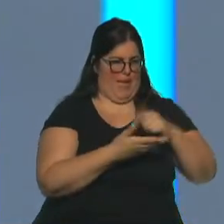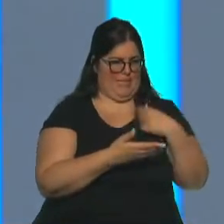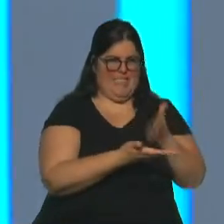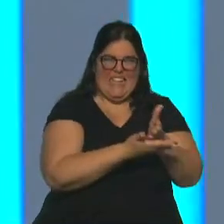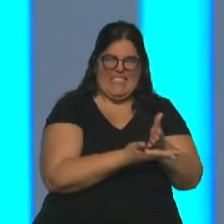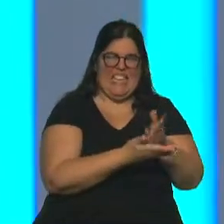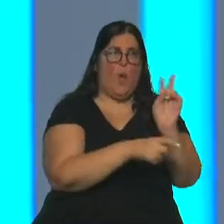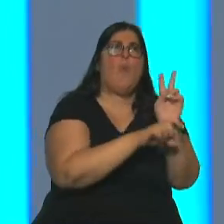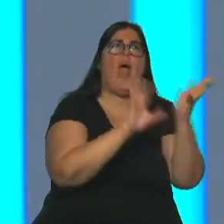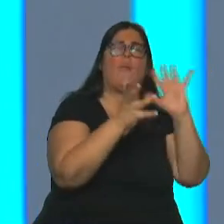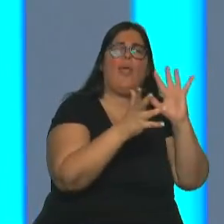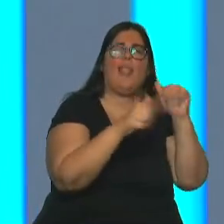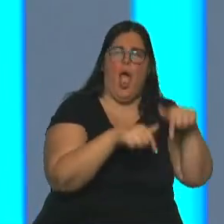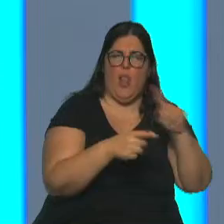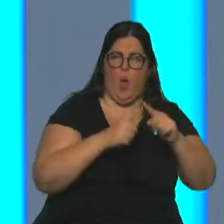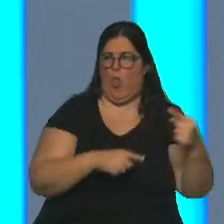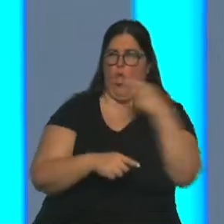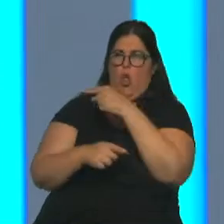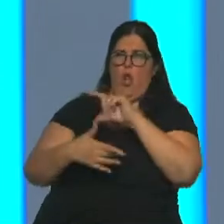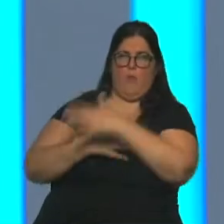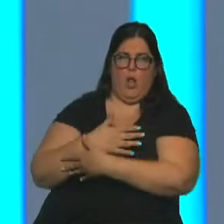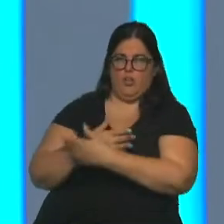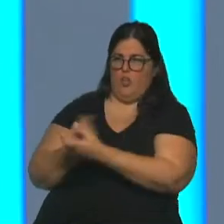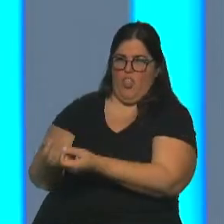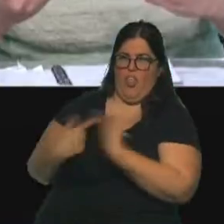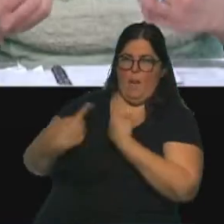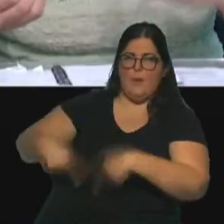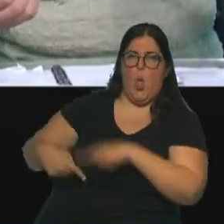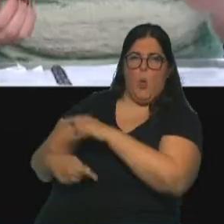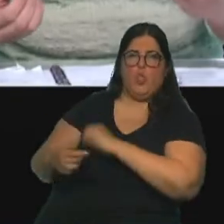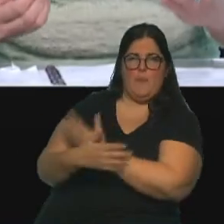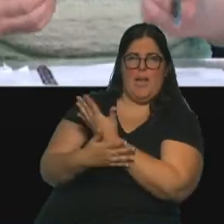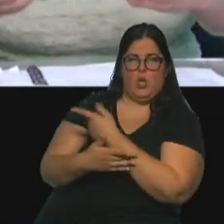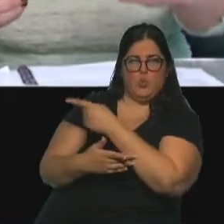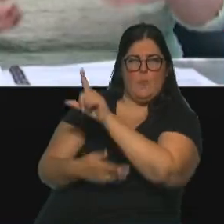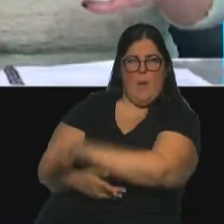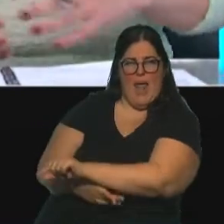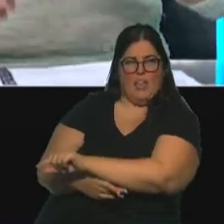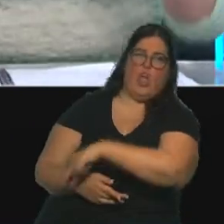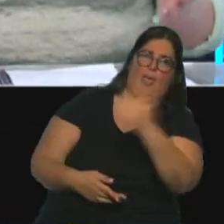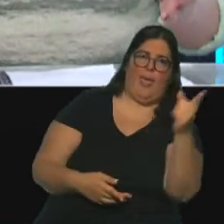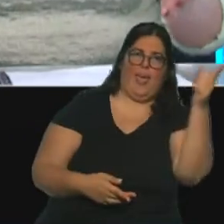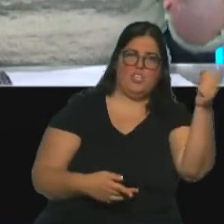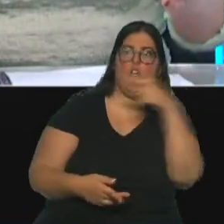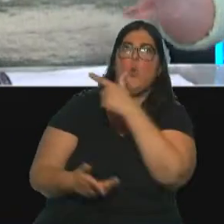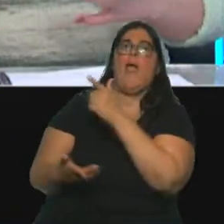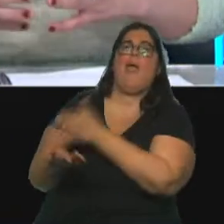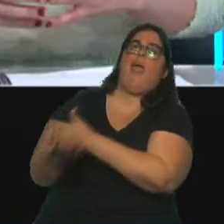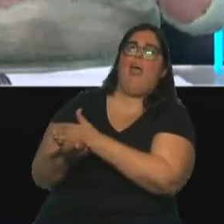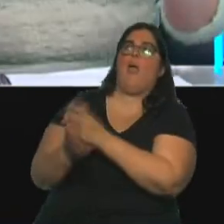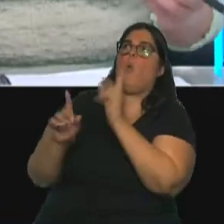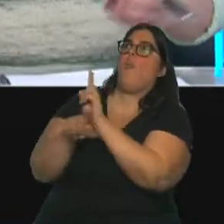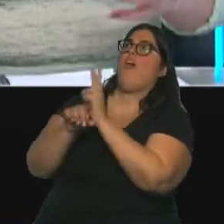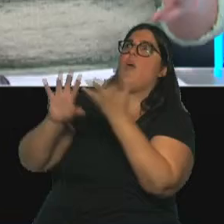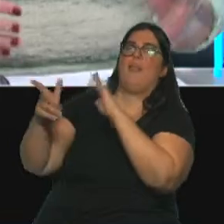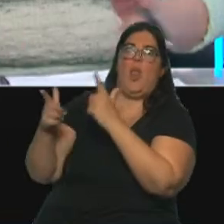entre comillas, es injusto que entren productos agrícolas del Mercosur más baratos que no tienen tantos cuidados ambientales y